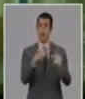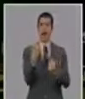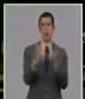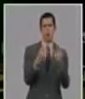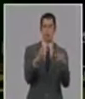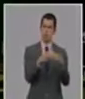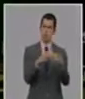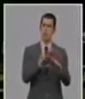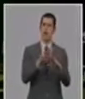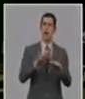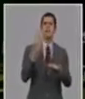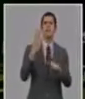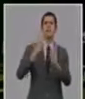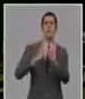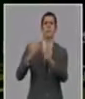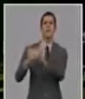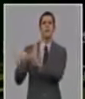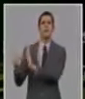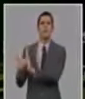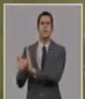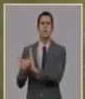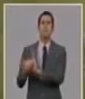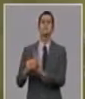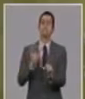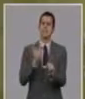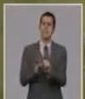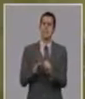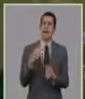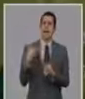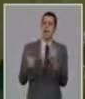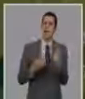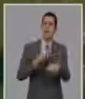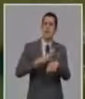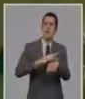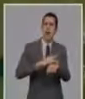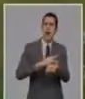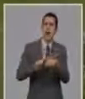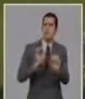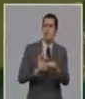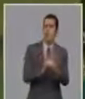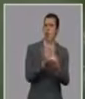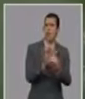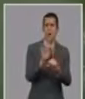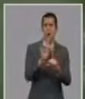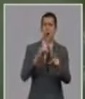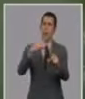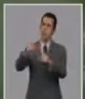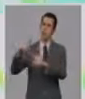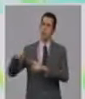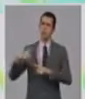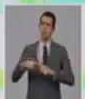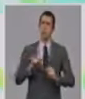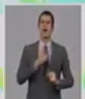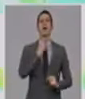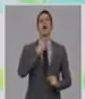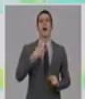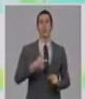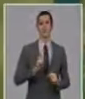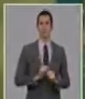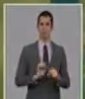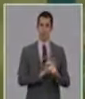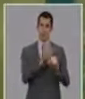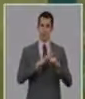ellas, bueno, las más frecuentes, alteraciones asociadas a la esfera psicológica, alteraciones